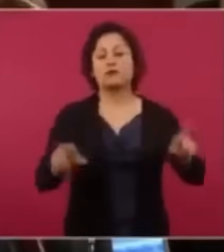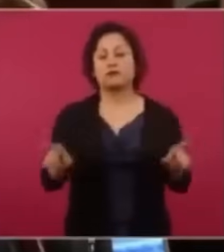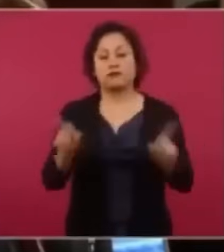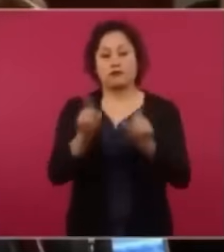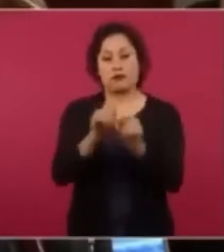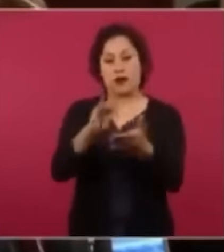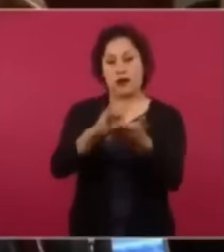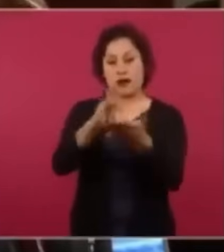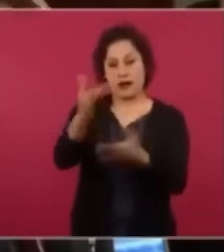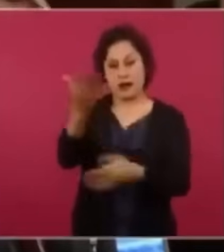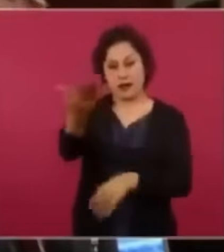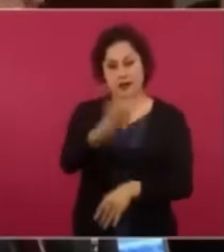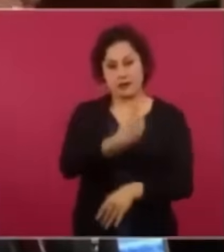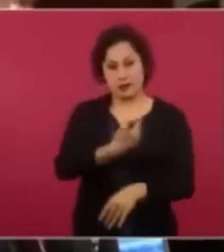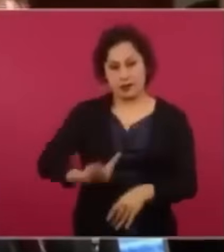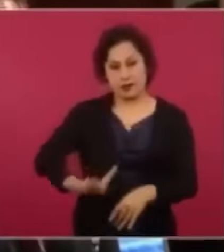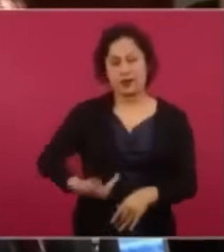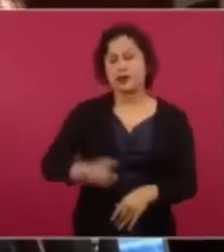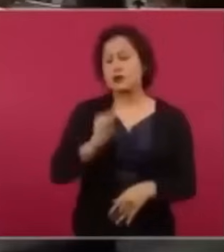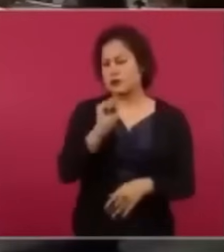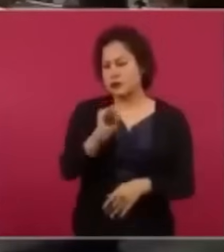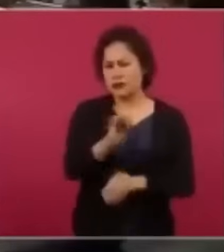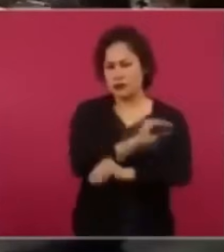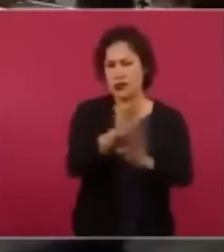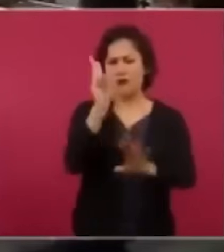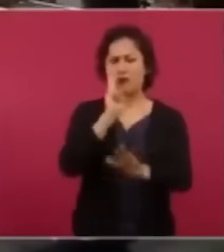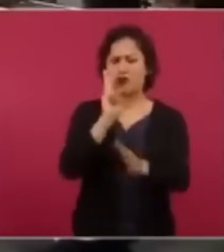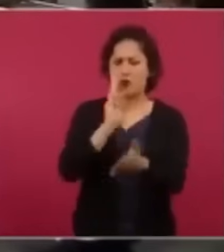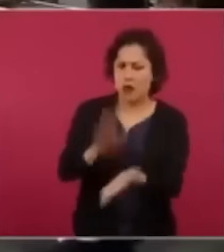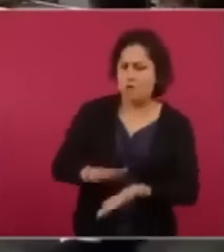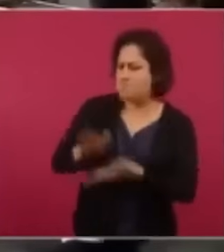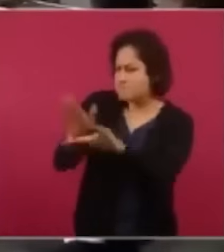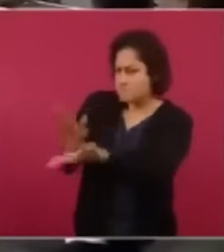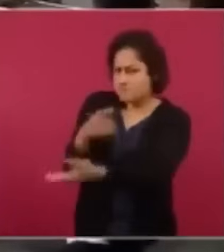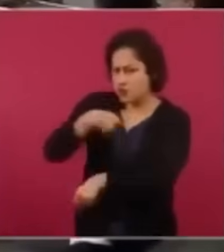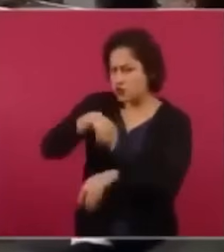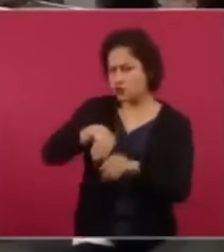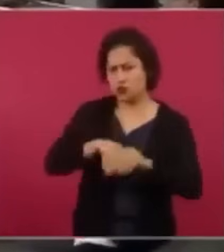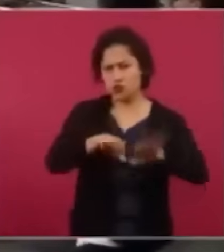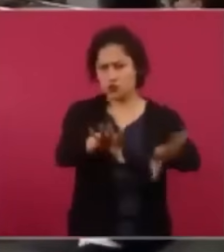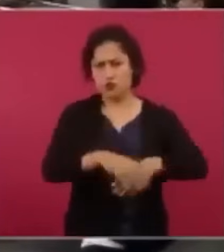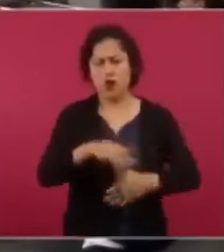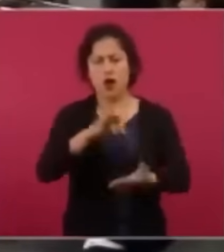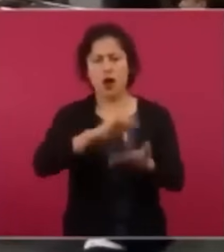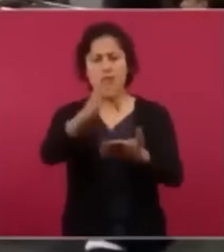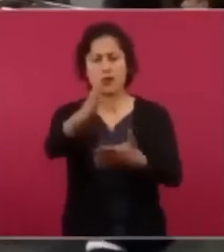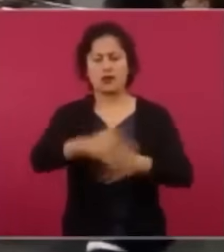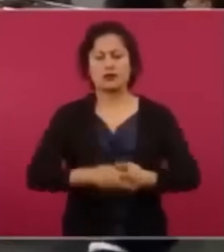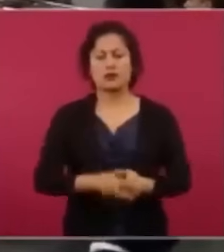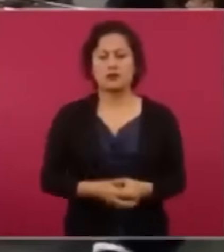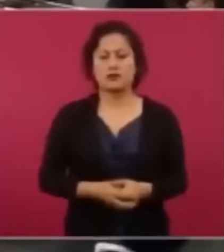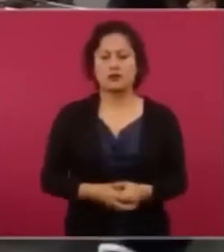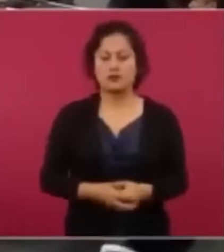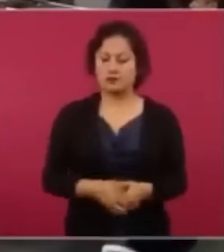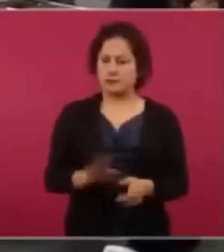presidente, sí, y por supuesto dejarle las pruebas de lo que publicamos. Muchísimas sí, gracias. Se me parece un poco raro